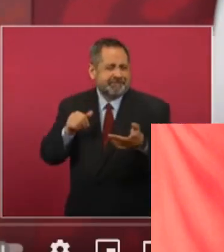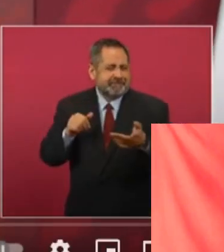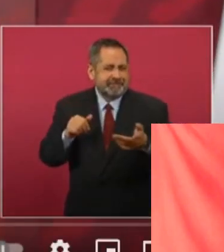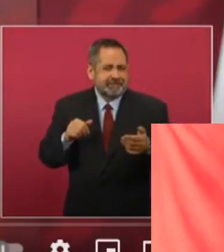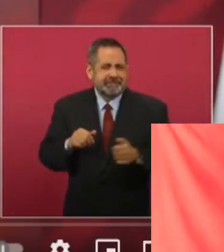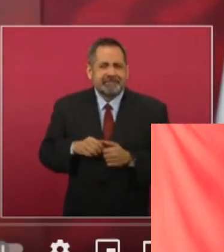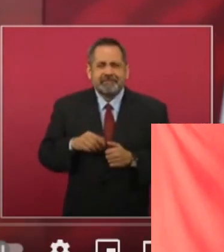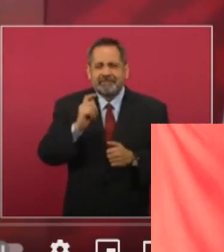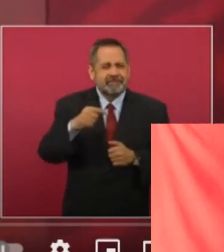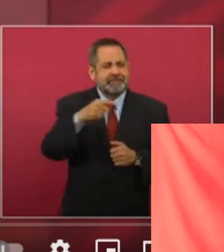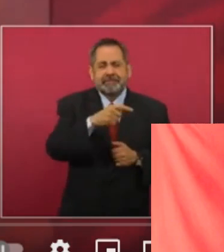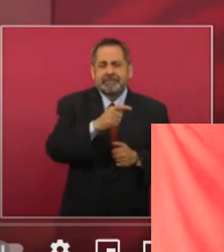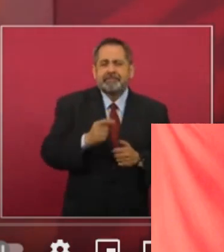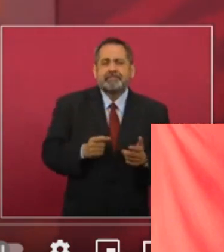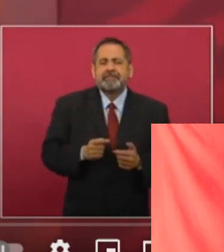lo de